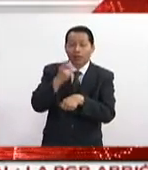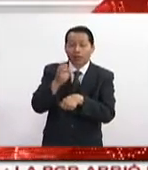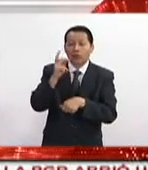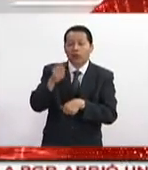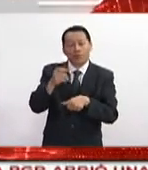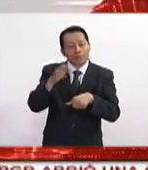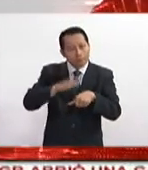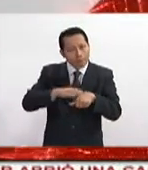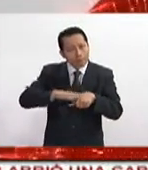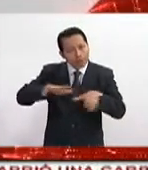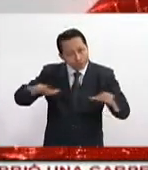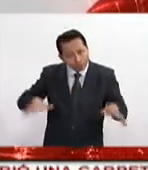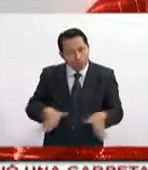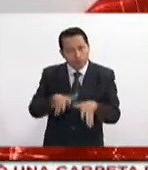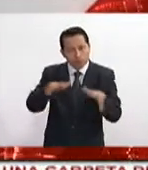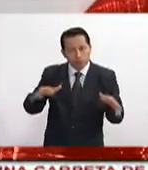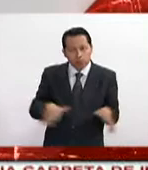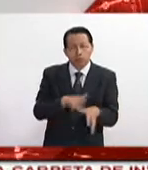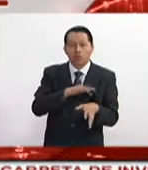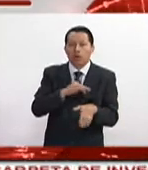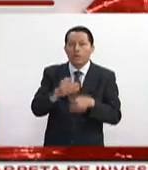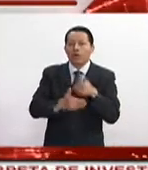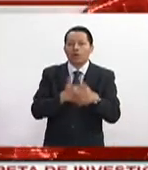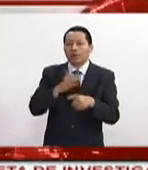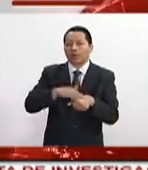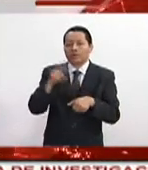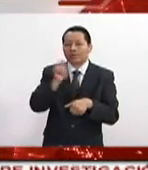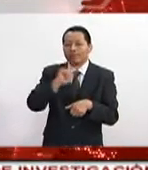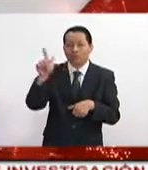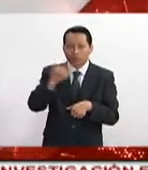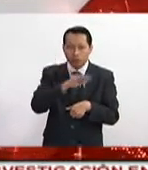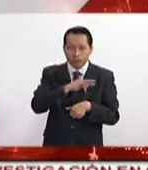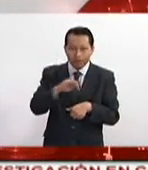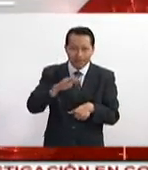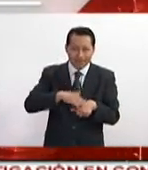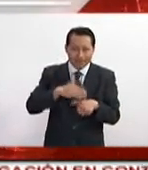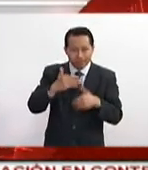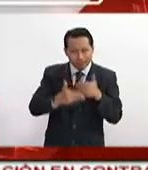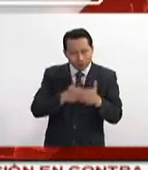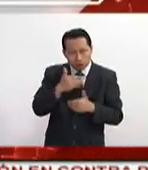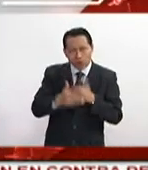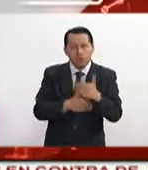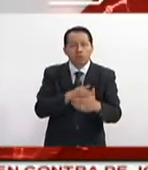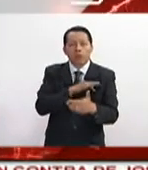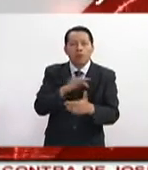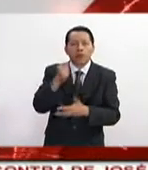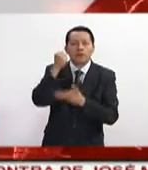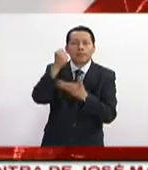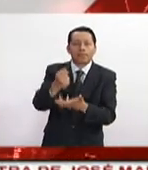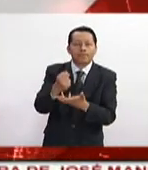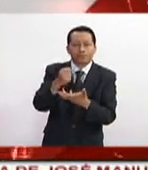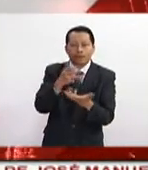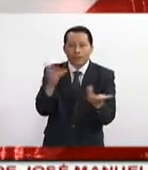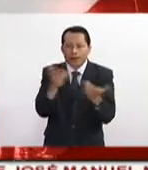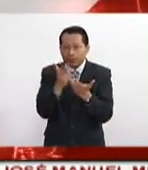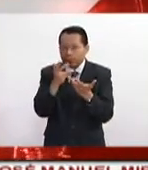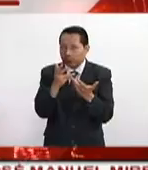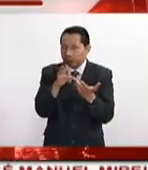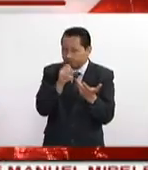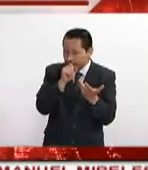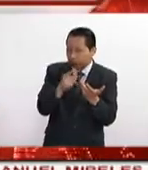que motivar mayores procesos de profesionalización, mayores procesos de inversión, de logística